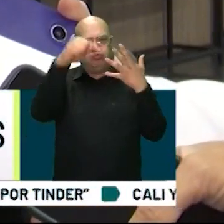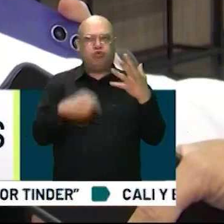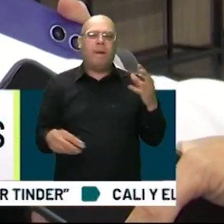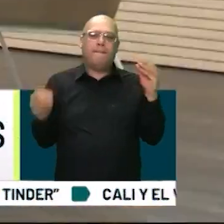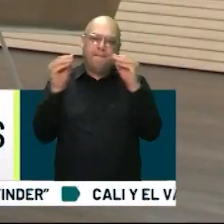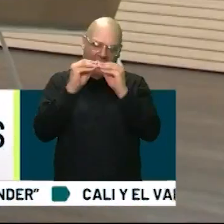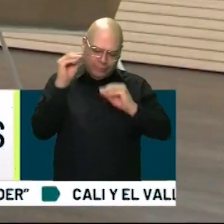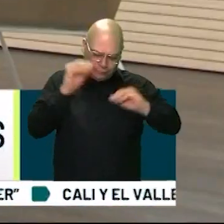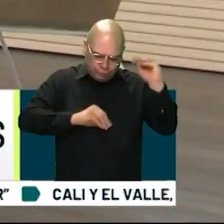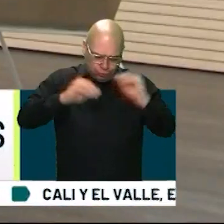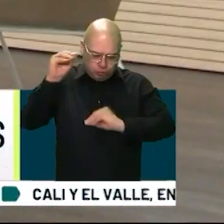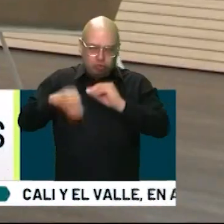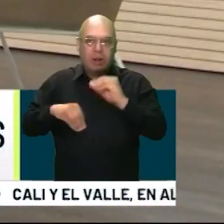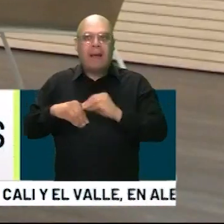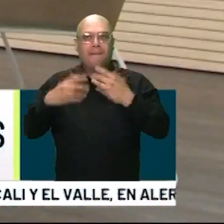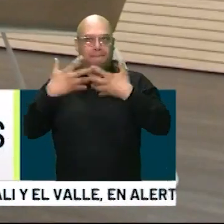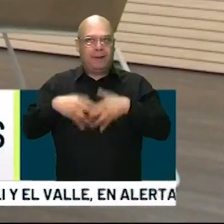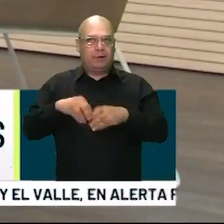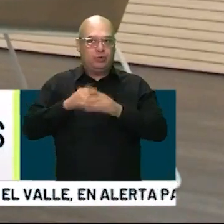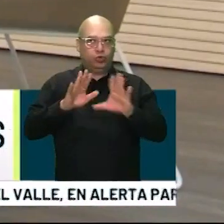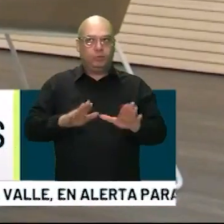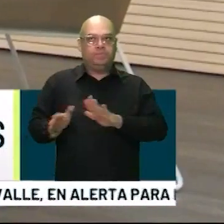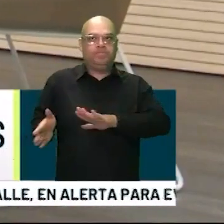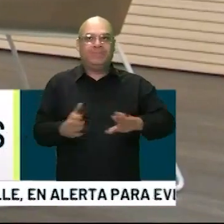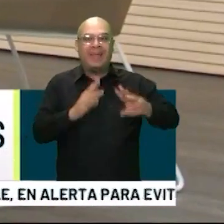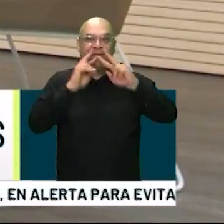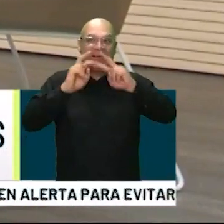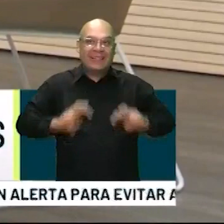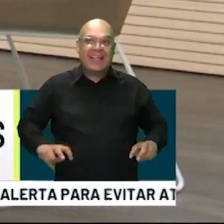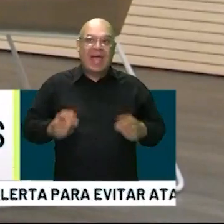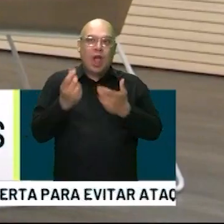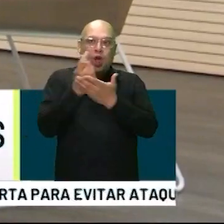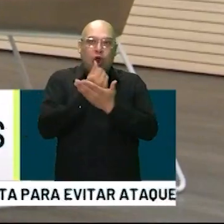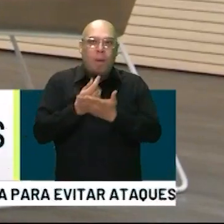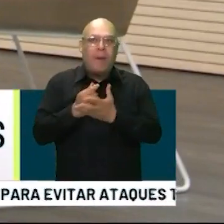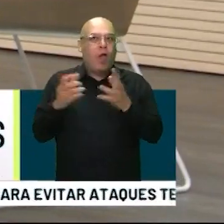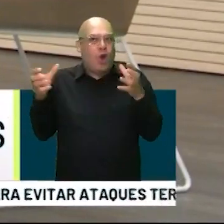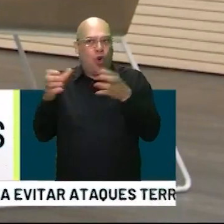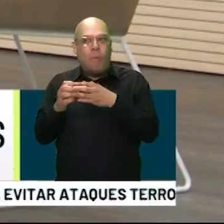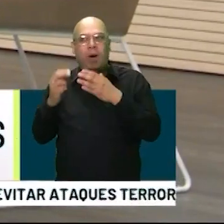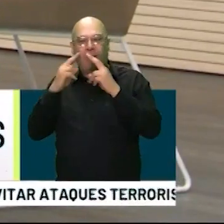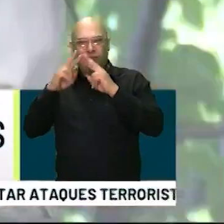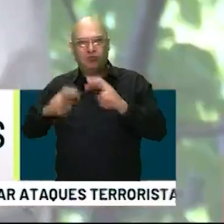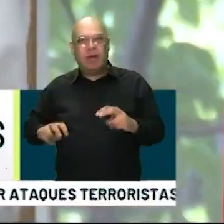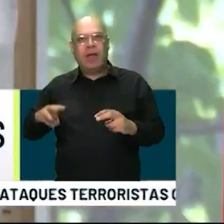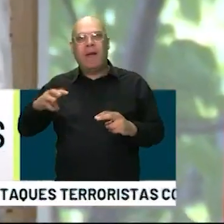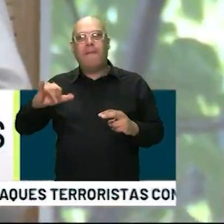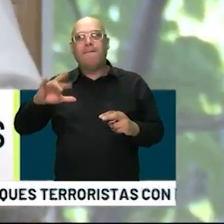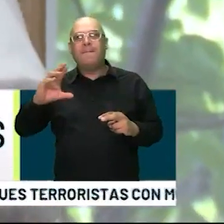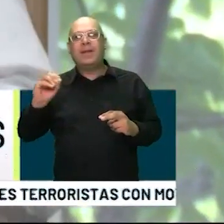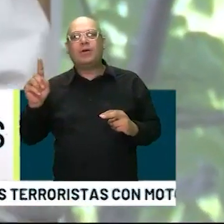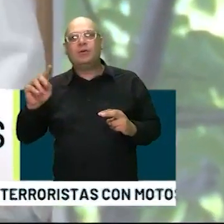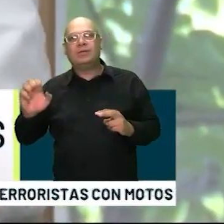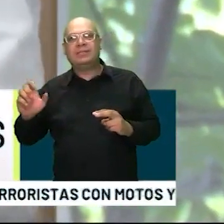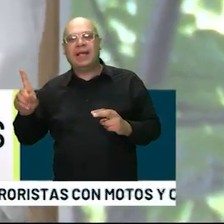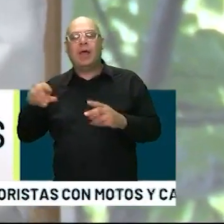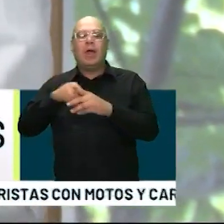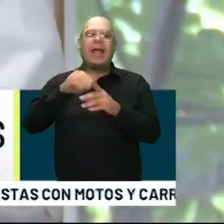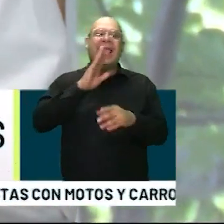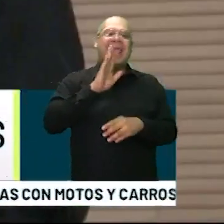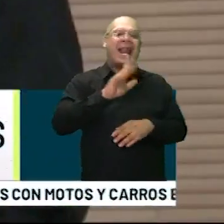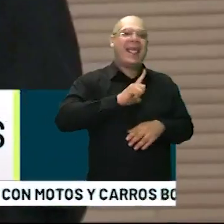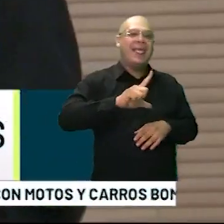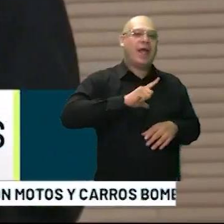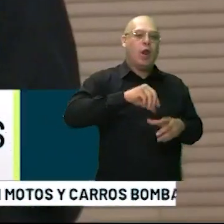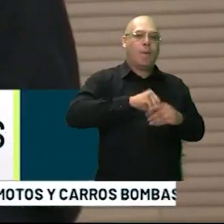segmento empresarial la investigación económica ejecutada por el centro de estudios de la empresa micros y liderado por la cámara de comercio del Valle de